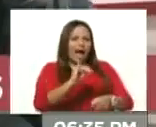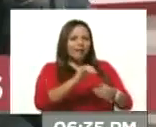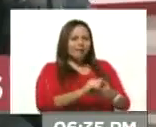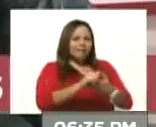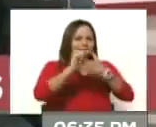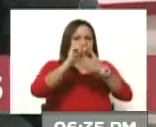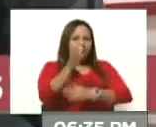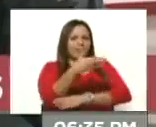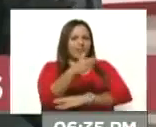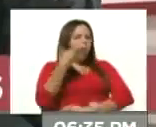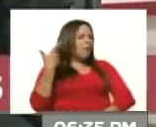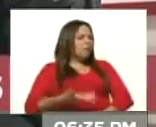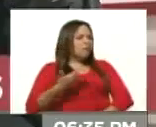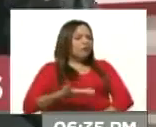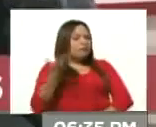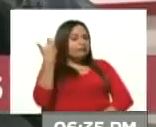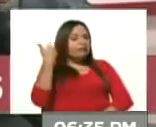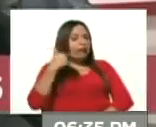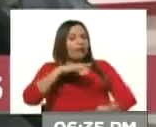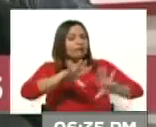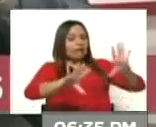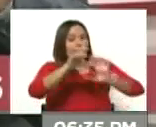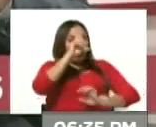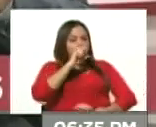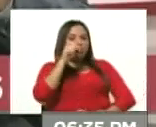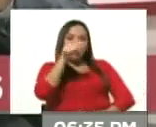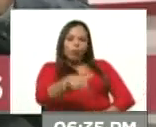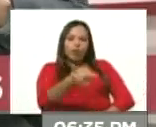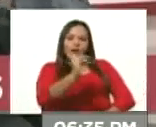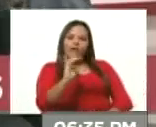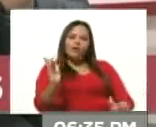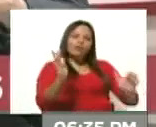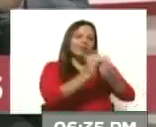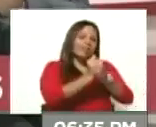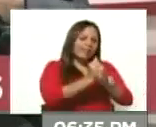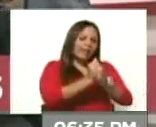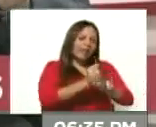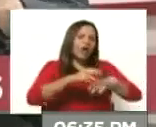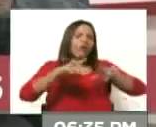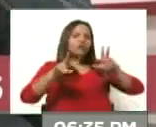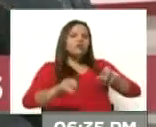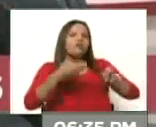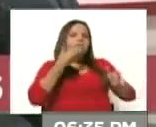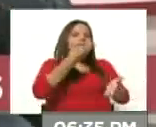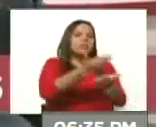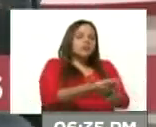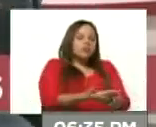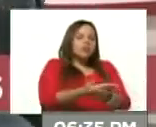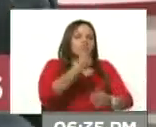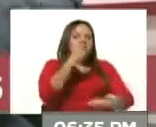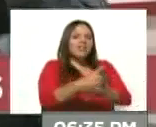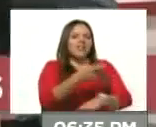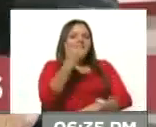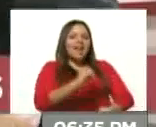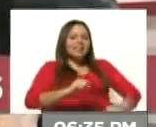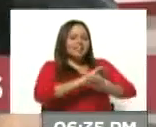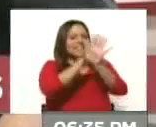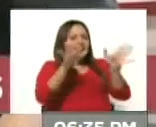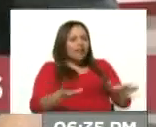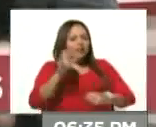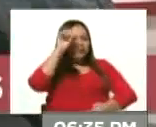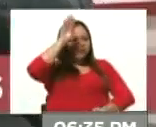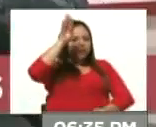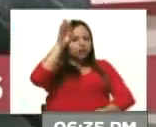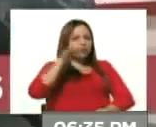muy poderosas hace 10 años hoy son conquistas las nuevas demandas tienen que ver con una certeza del futuro